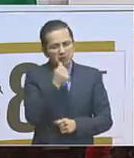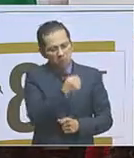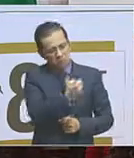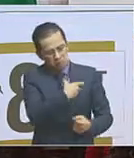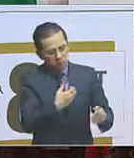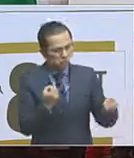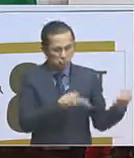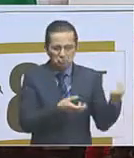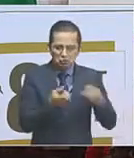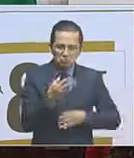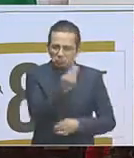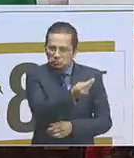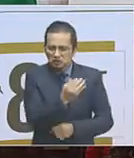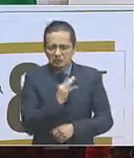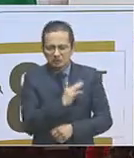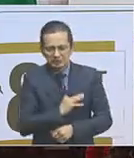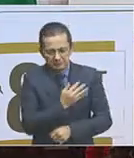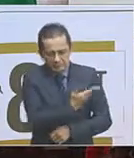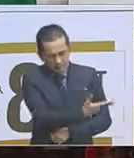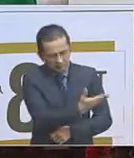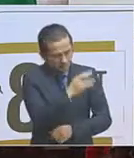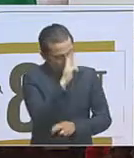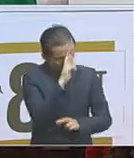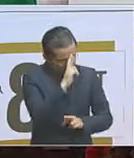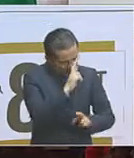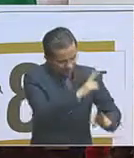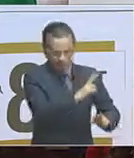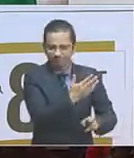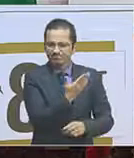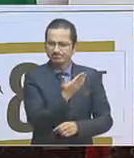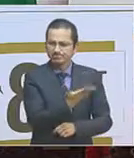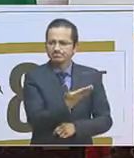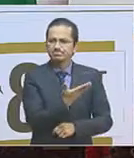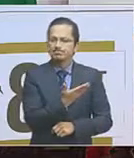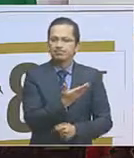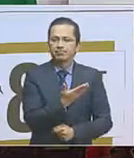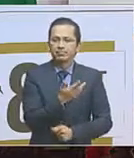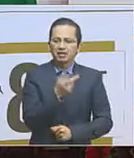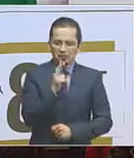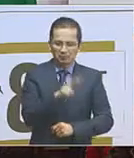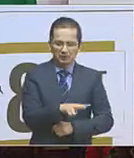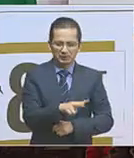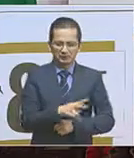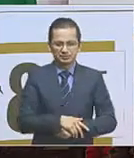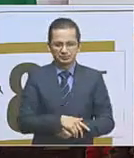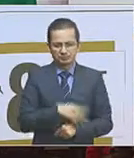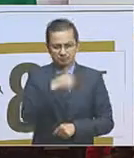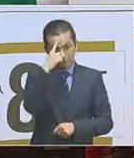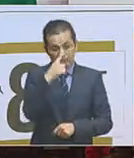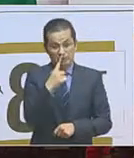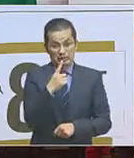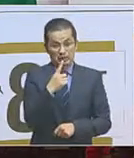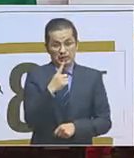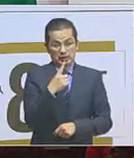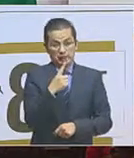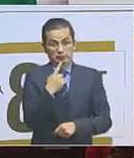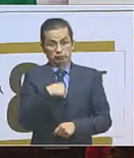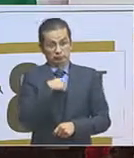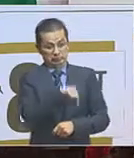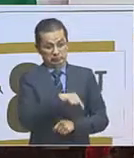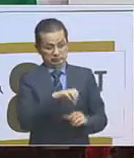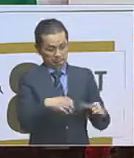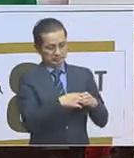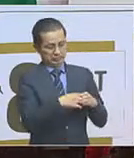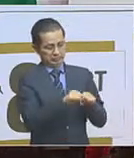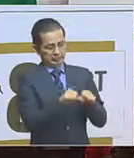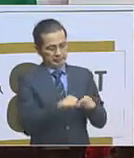muchas felicidades un gran reconocimiento y de verdad nos deja una sala con un estándar